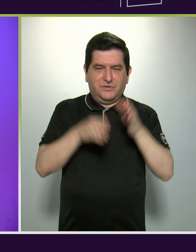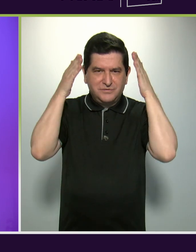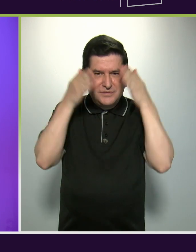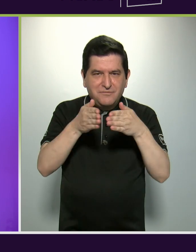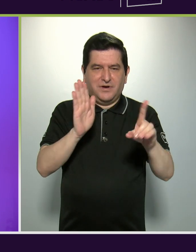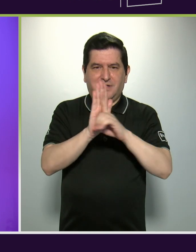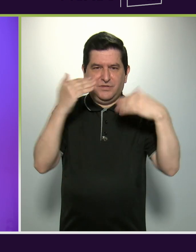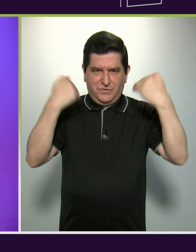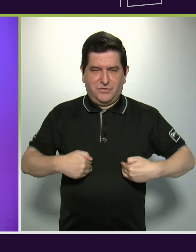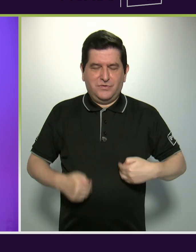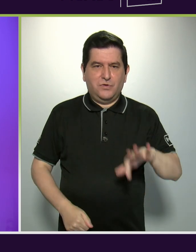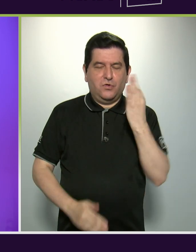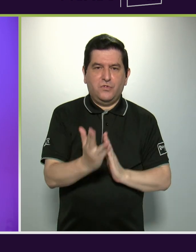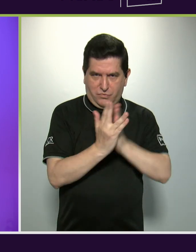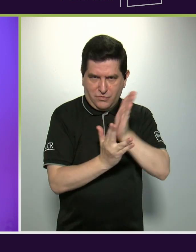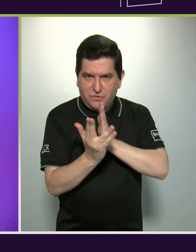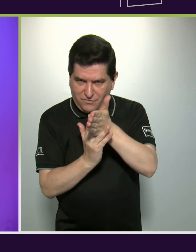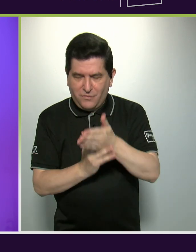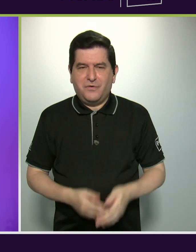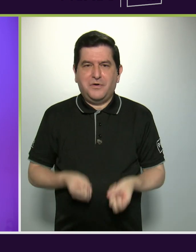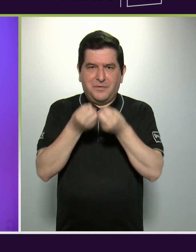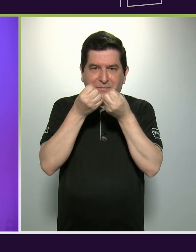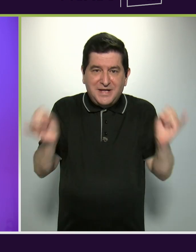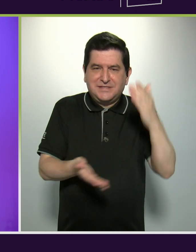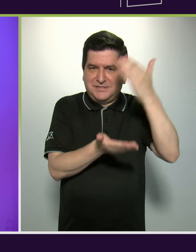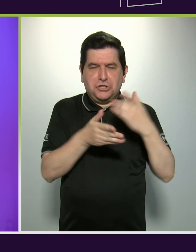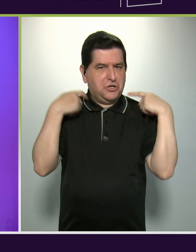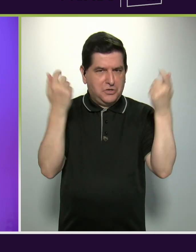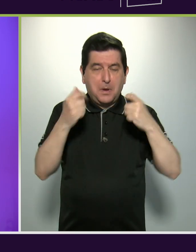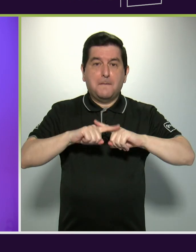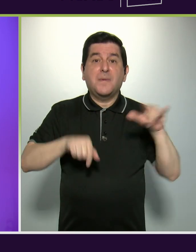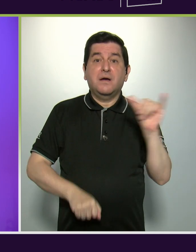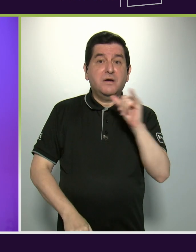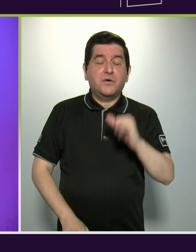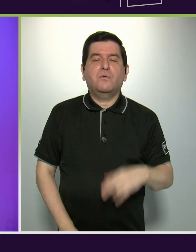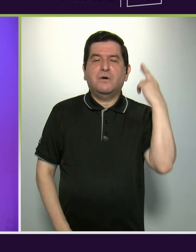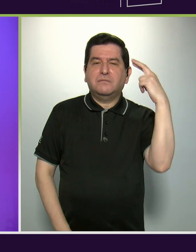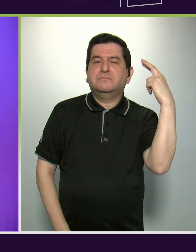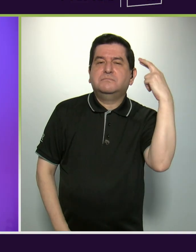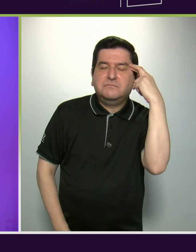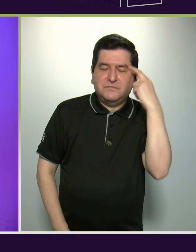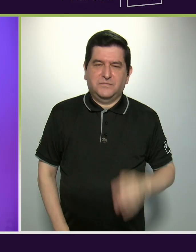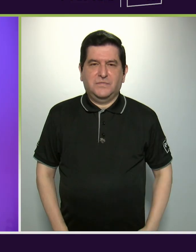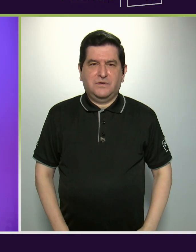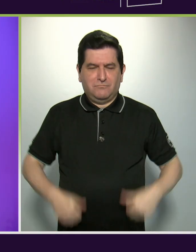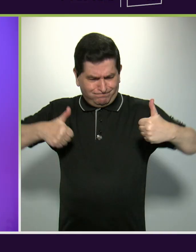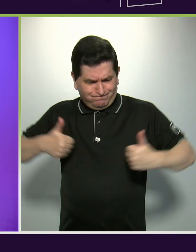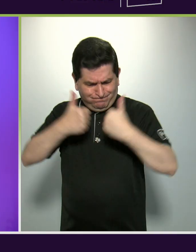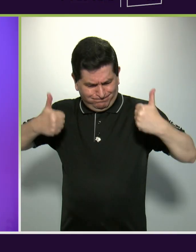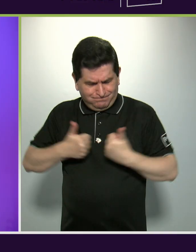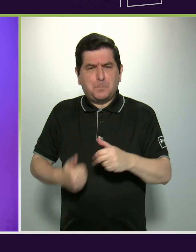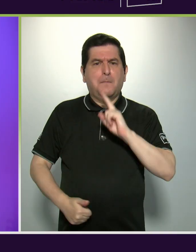derechos humanos y en formatos accesibles sin detenernos a celebrar, pero también a reflexionar sobre los desafíos para